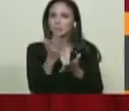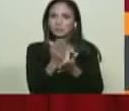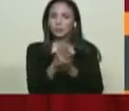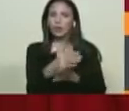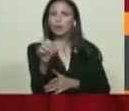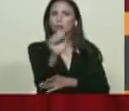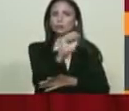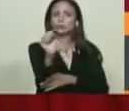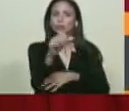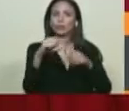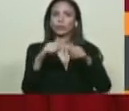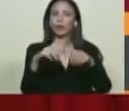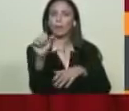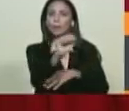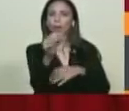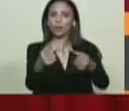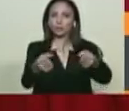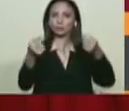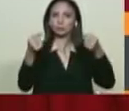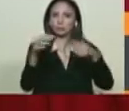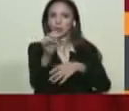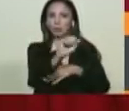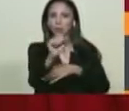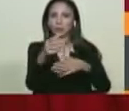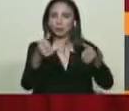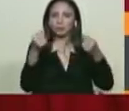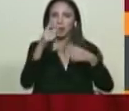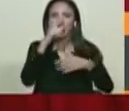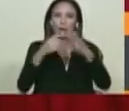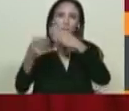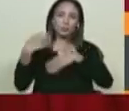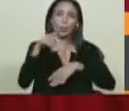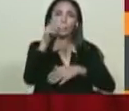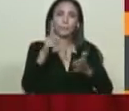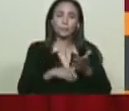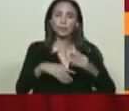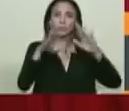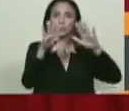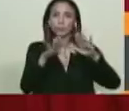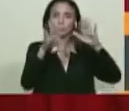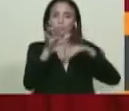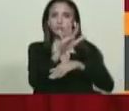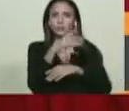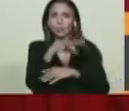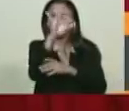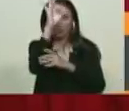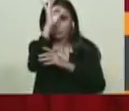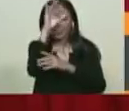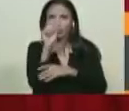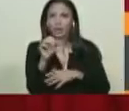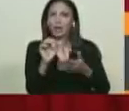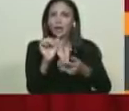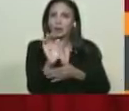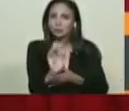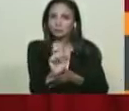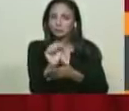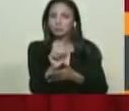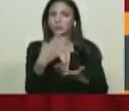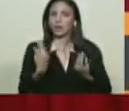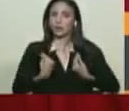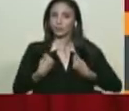manejando y se quedó con el volante en la mano, en el año 95. Y no sabía qué hacer y fue frenando, frenando y salvó su